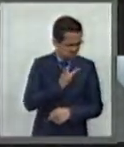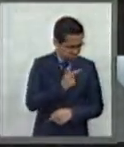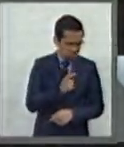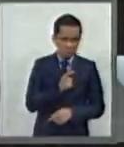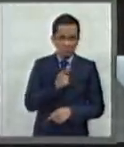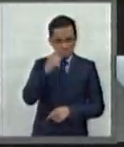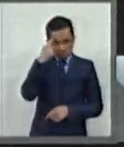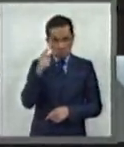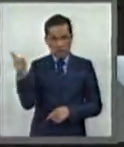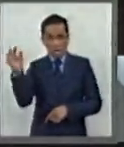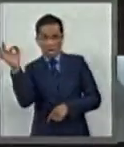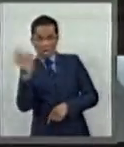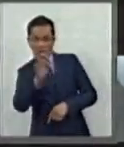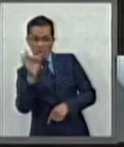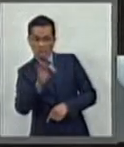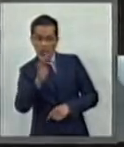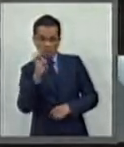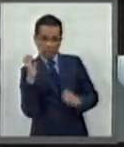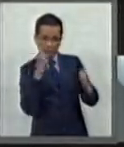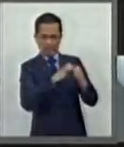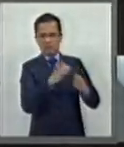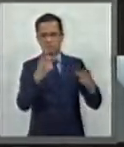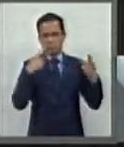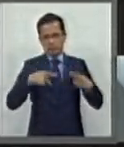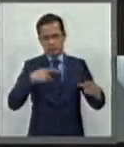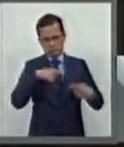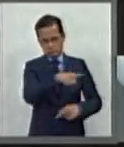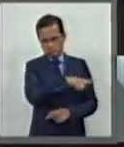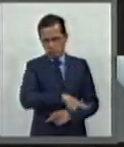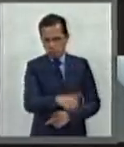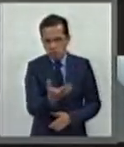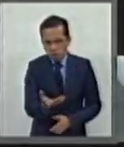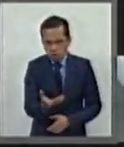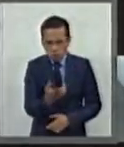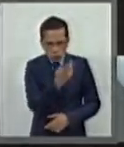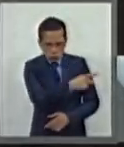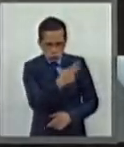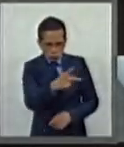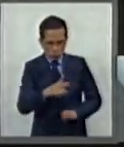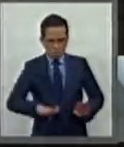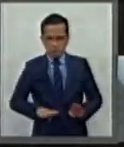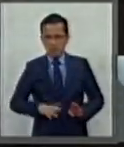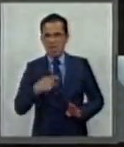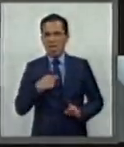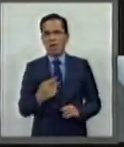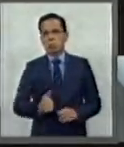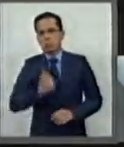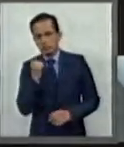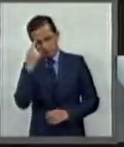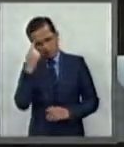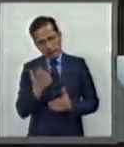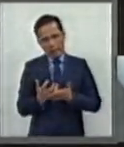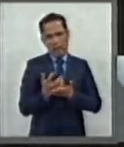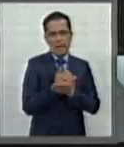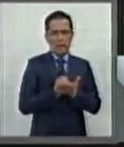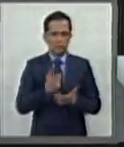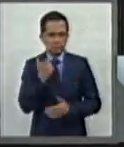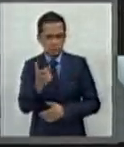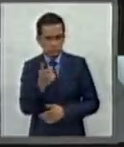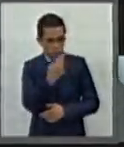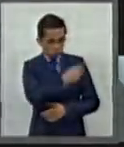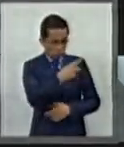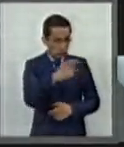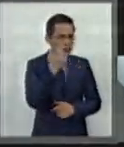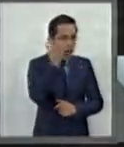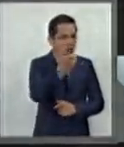nuestra gente, que lucren con sus circunstancias, que vendan sus sueños, que oculten